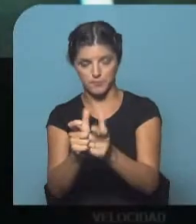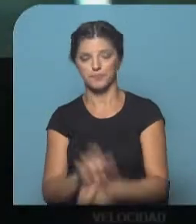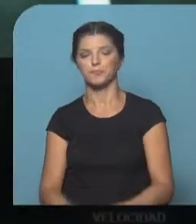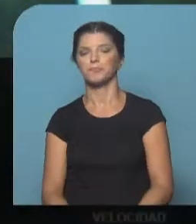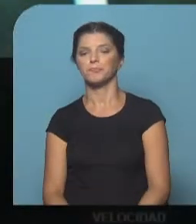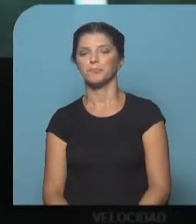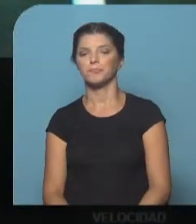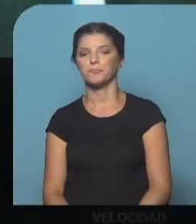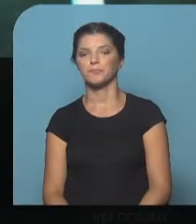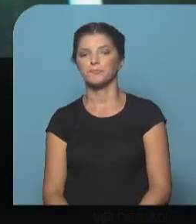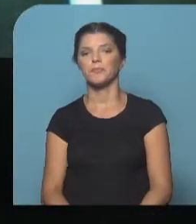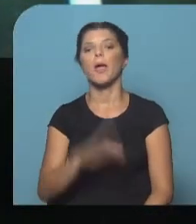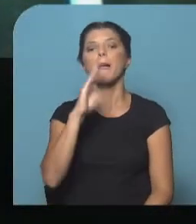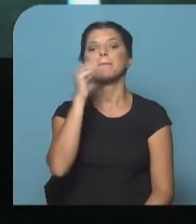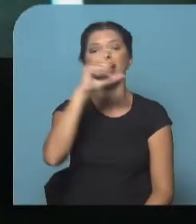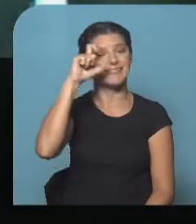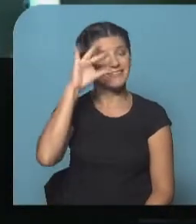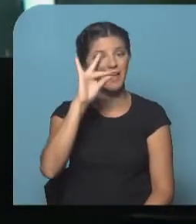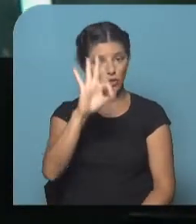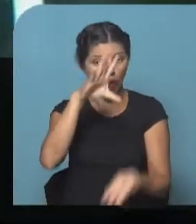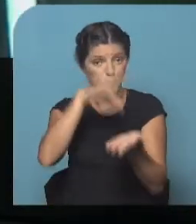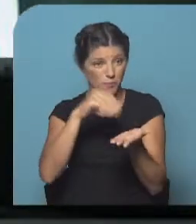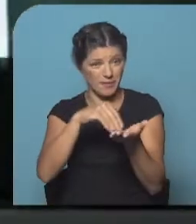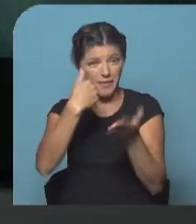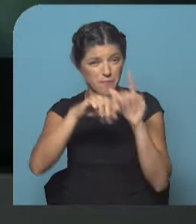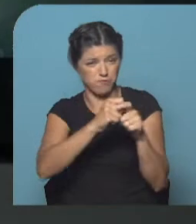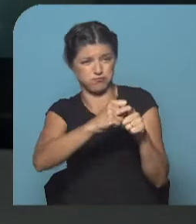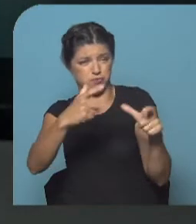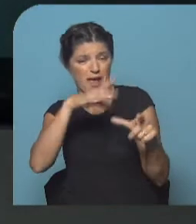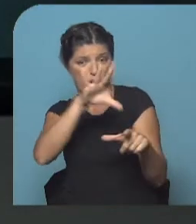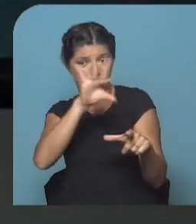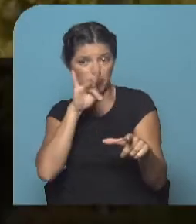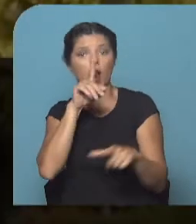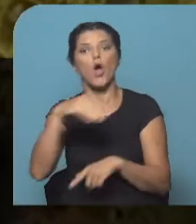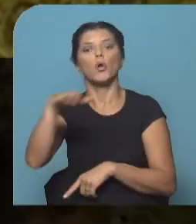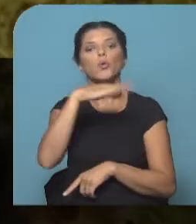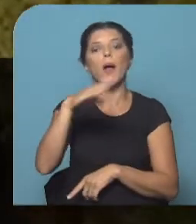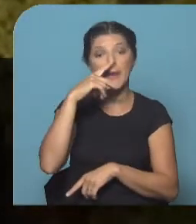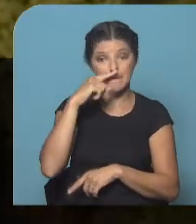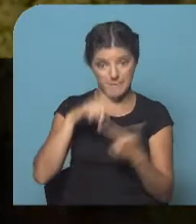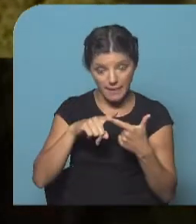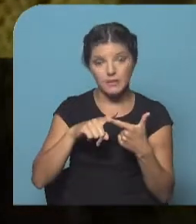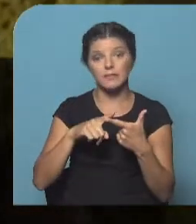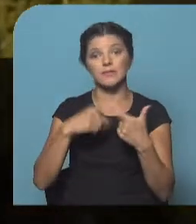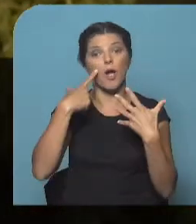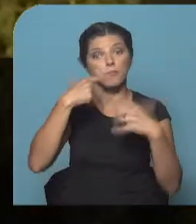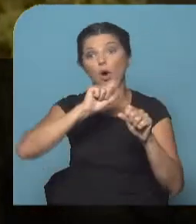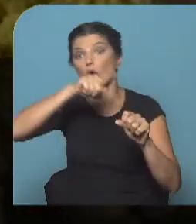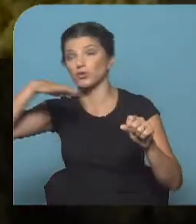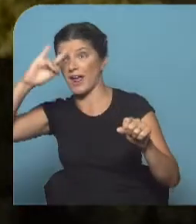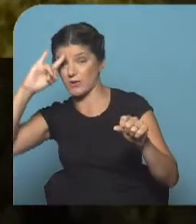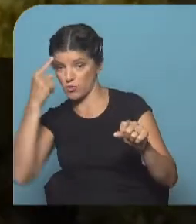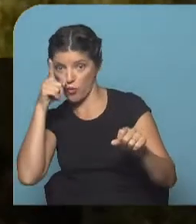Más propiedades de Balcedo. Allanaron la concesionaria El Chaqueñito de La Plata y encontraron otra mansión en Uruguay